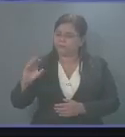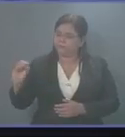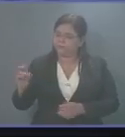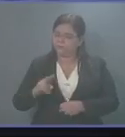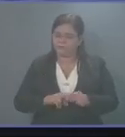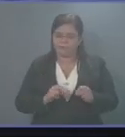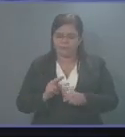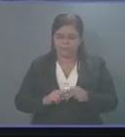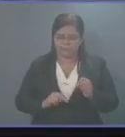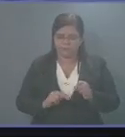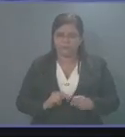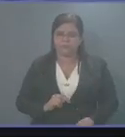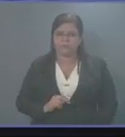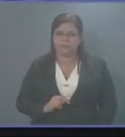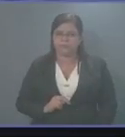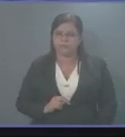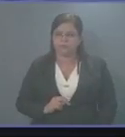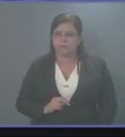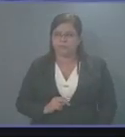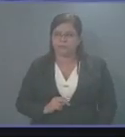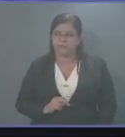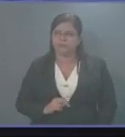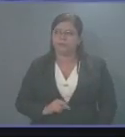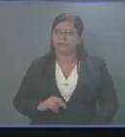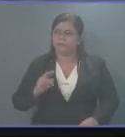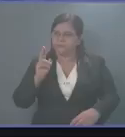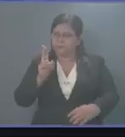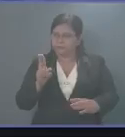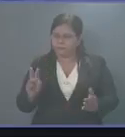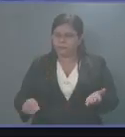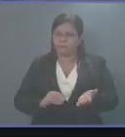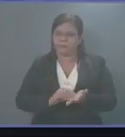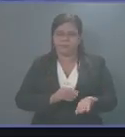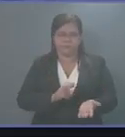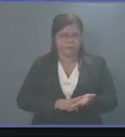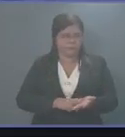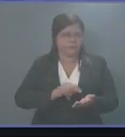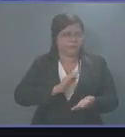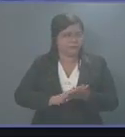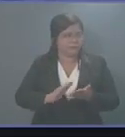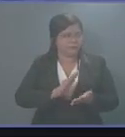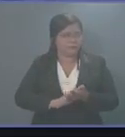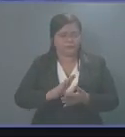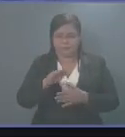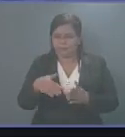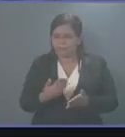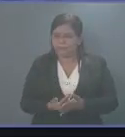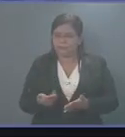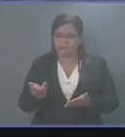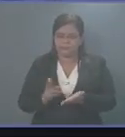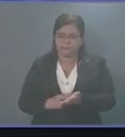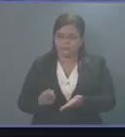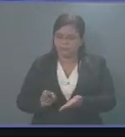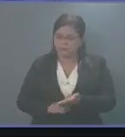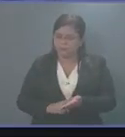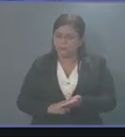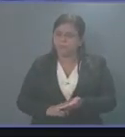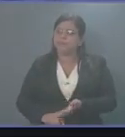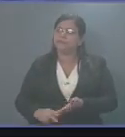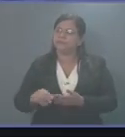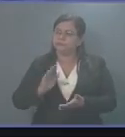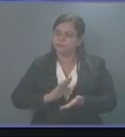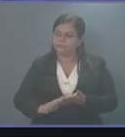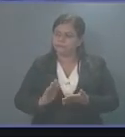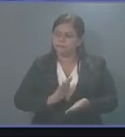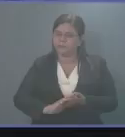$2,300 de los Estados Unidos de América. Y por la inscripción de la cancelación de dichos contratos, se pagarán